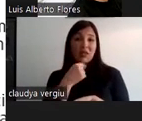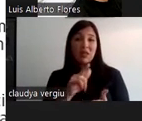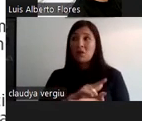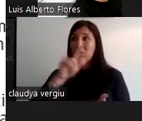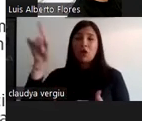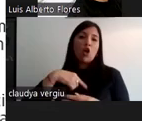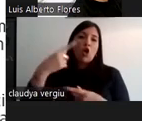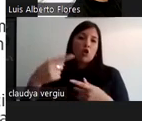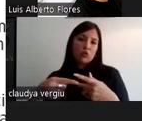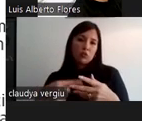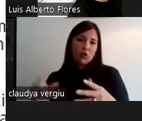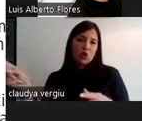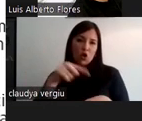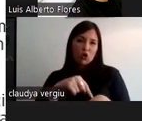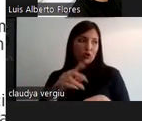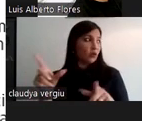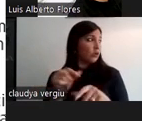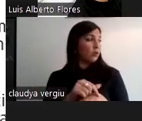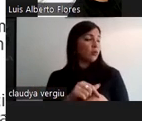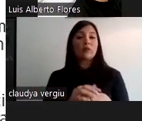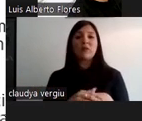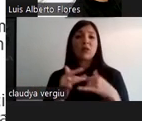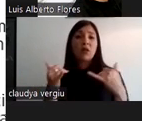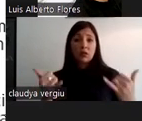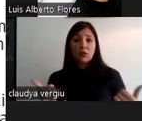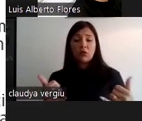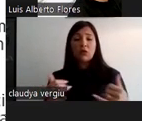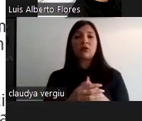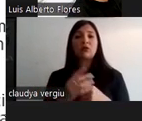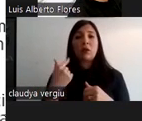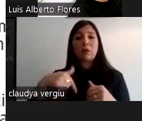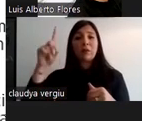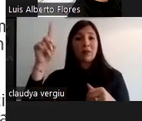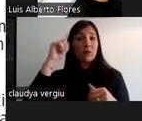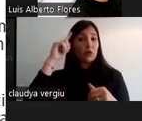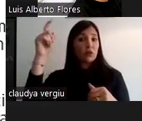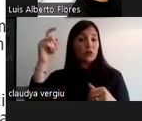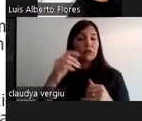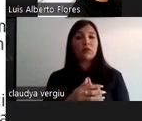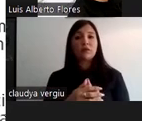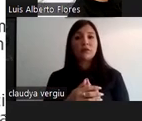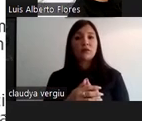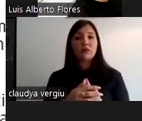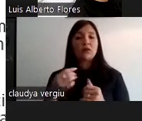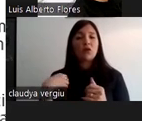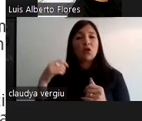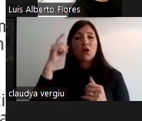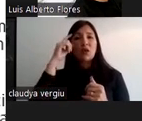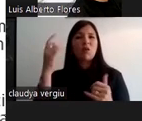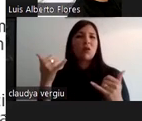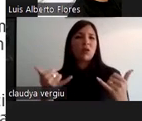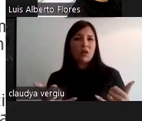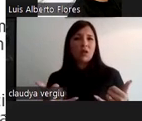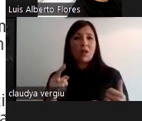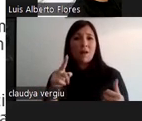a corto plazo entonces un primer punto a tomar en cuenta creemos de que el